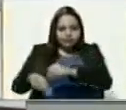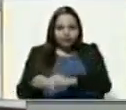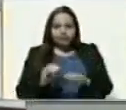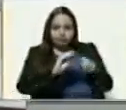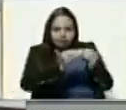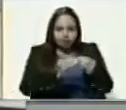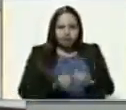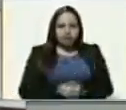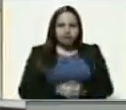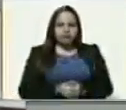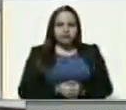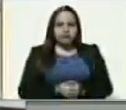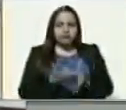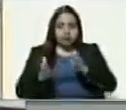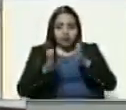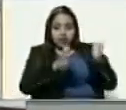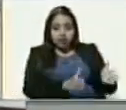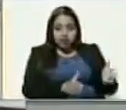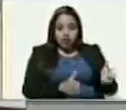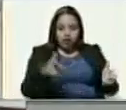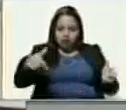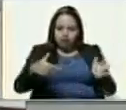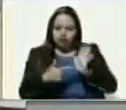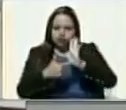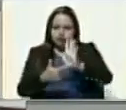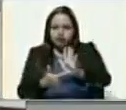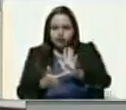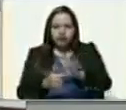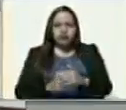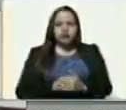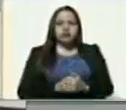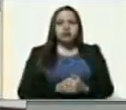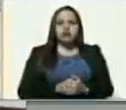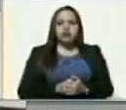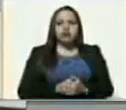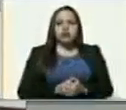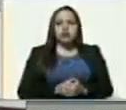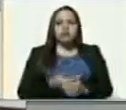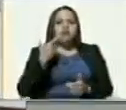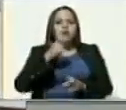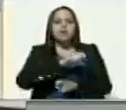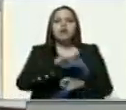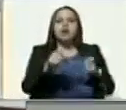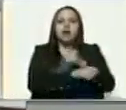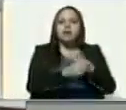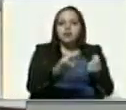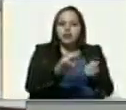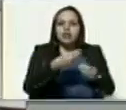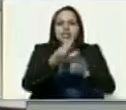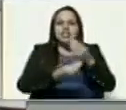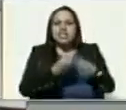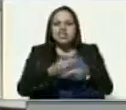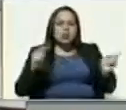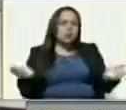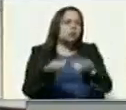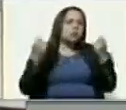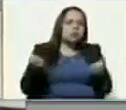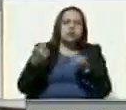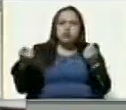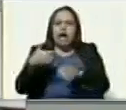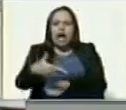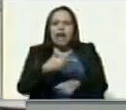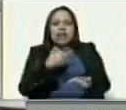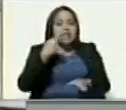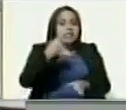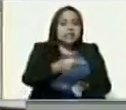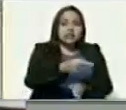en esta fase. Y esto lo comparo con lo que dije anteriormente, la represión monetaria, que se generó toda una campaña previa para